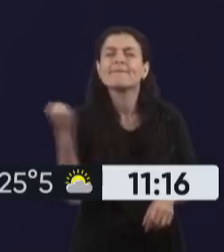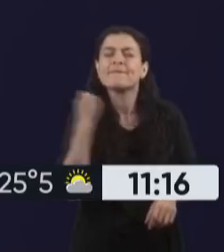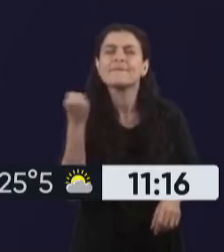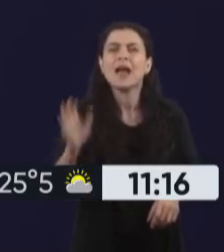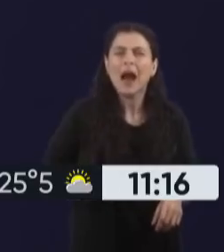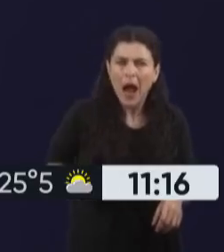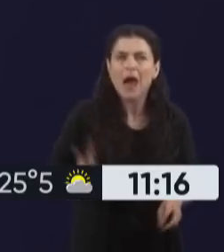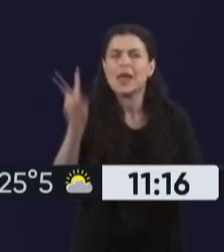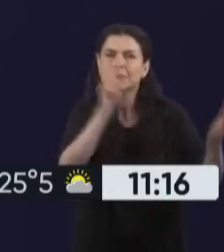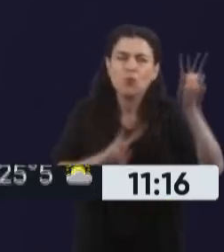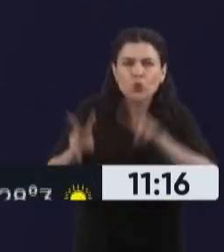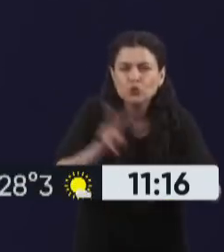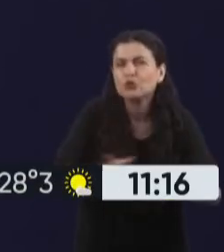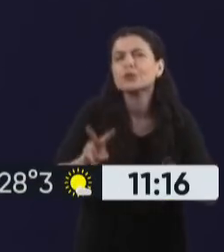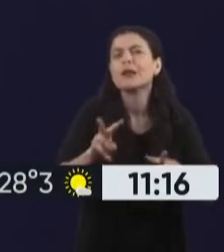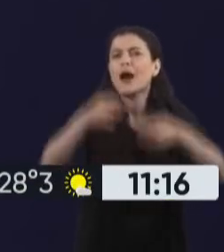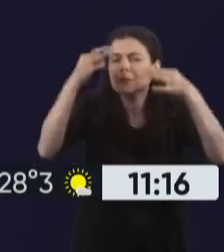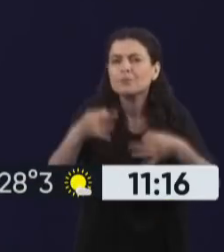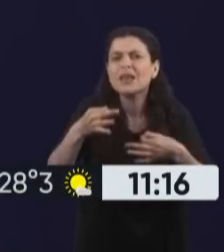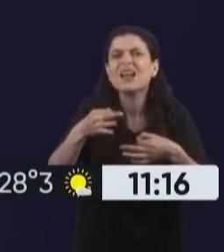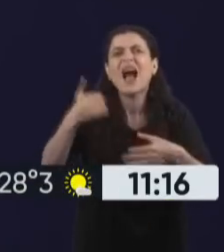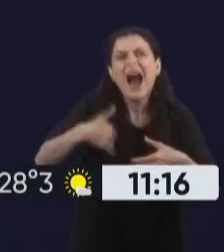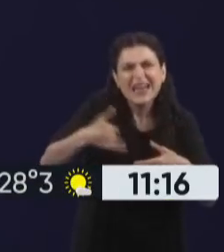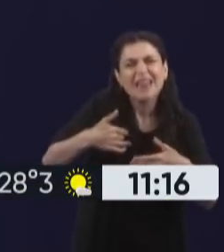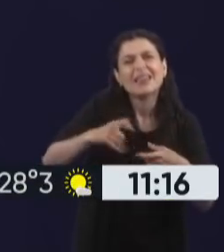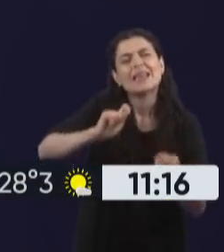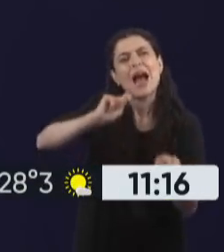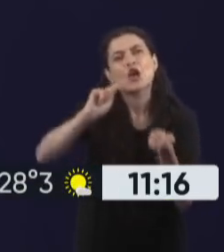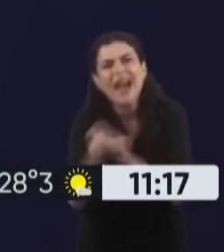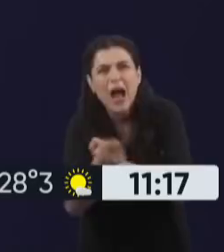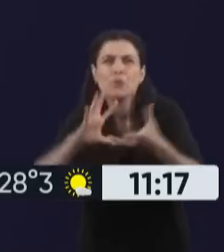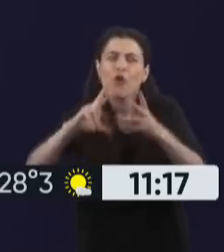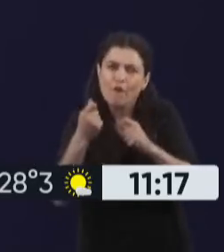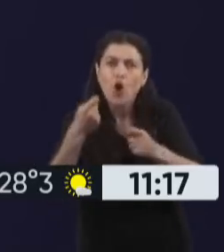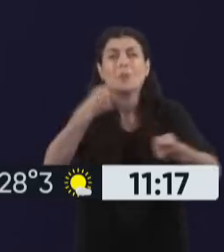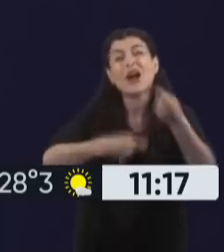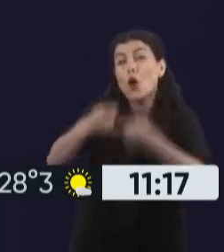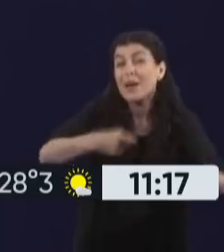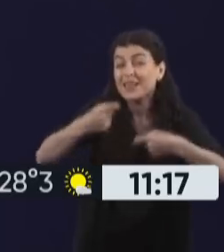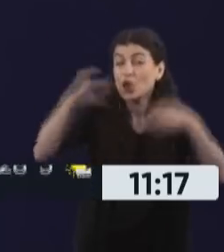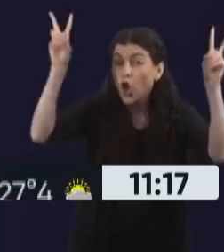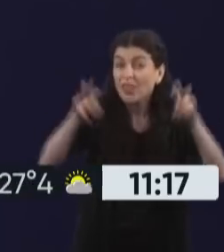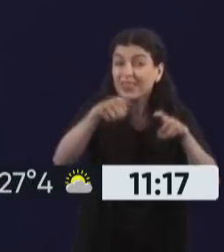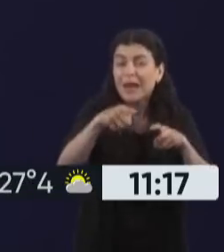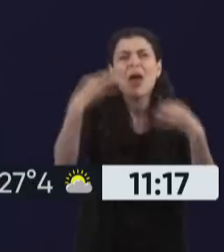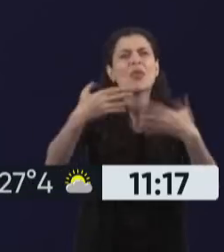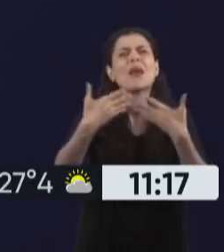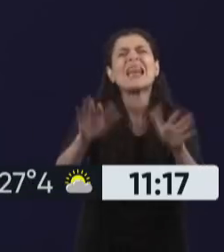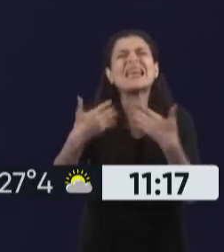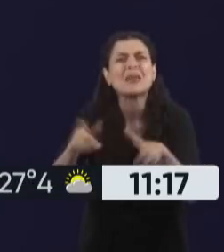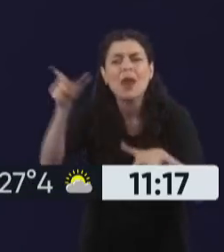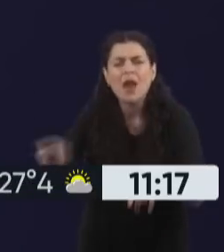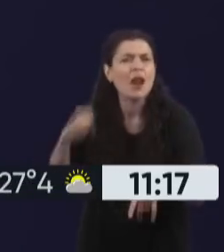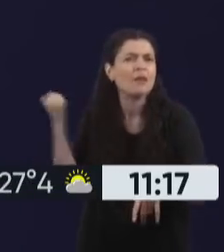intención de tener una Argentina más libre, especialmente en lo comercial, lo que